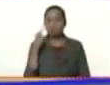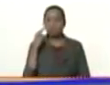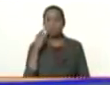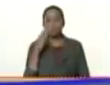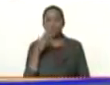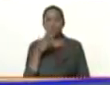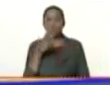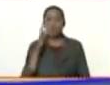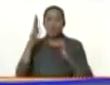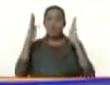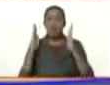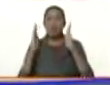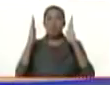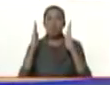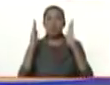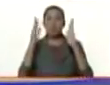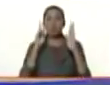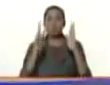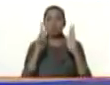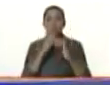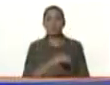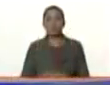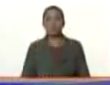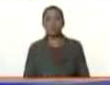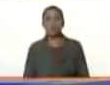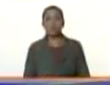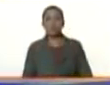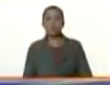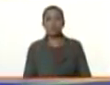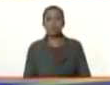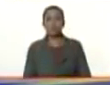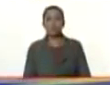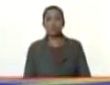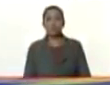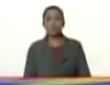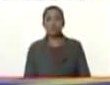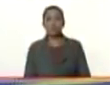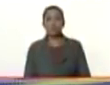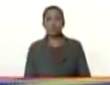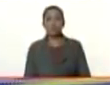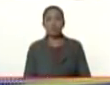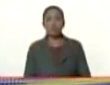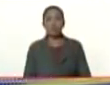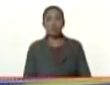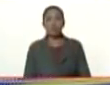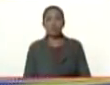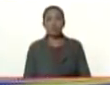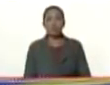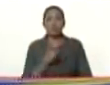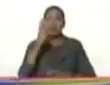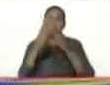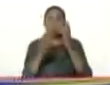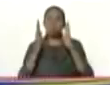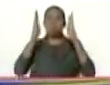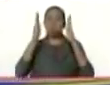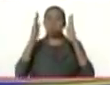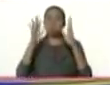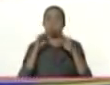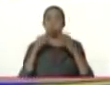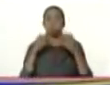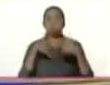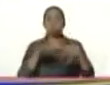paseo monumental de los próceres y en el paseo de los ilustres. Venía la